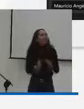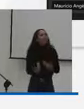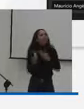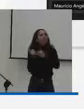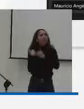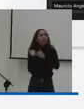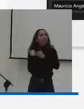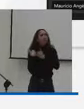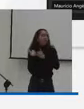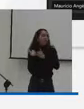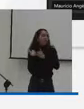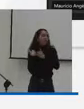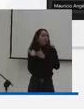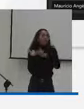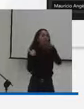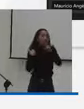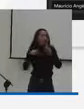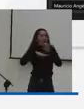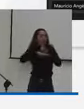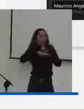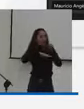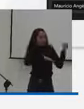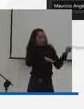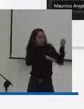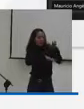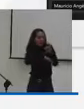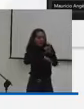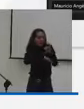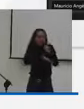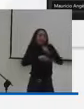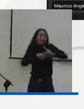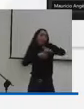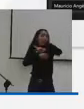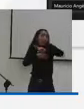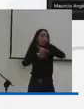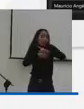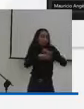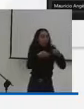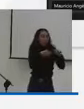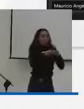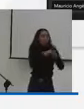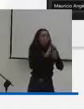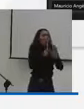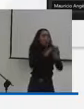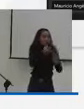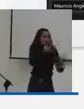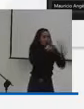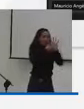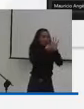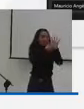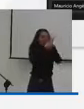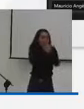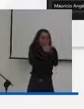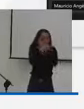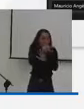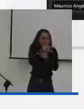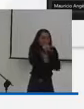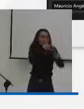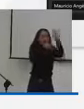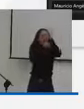por el col deporte entonces en su momento hoy ministerio del deporte el de las ligas y asociaciones deportivas departamentales era